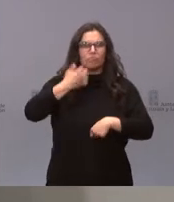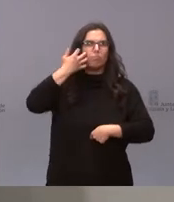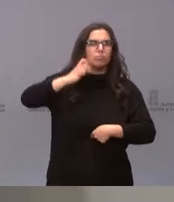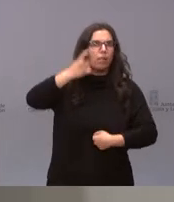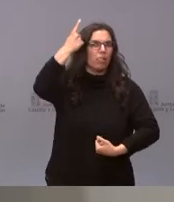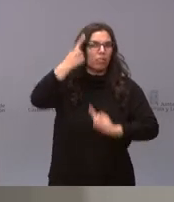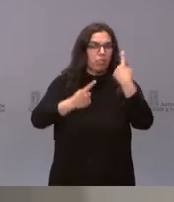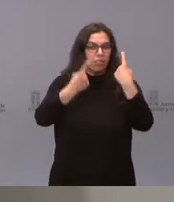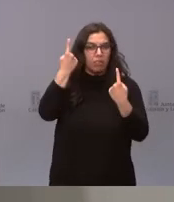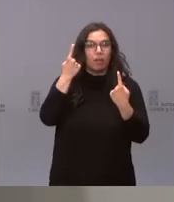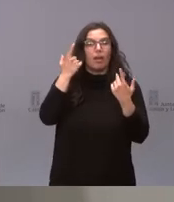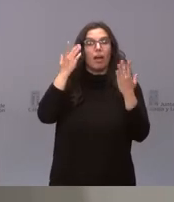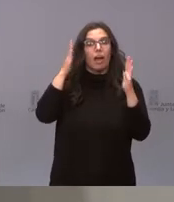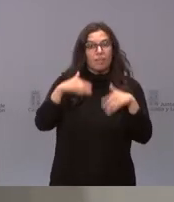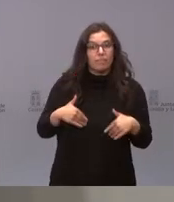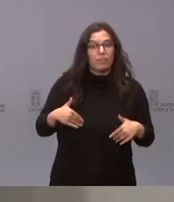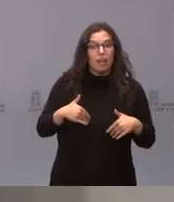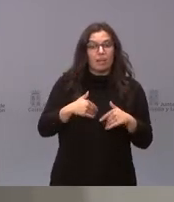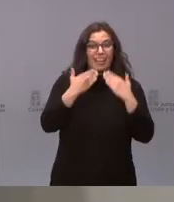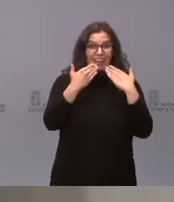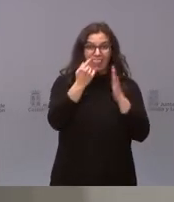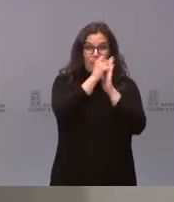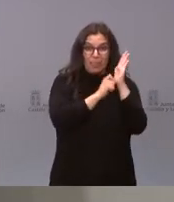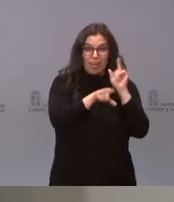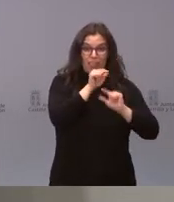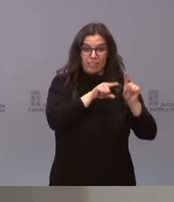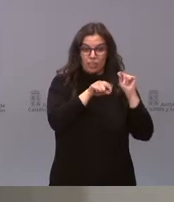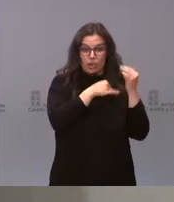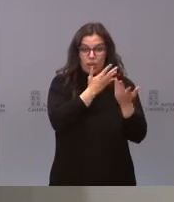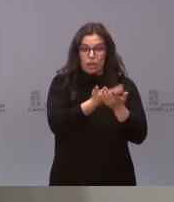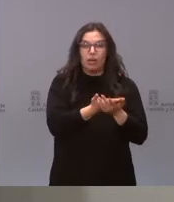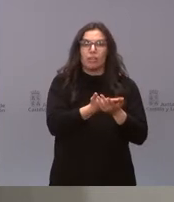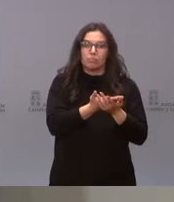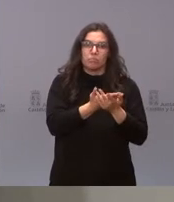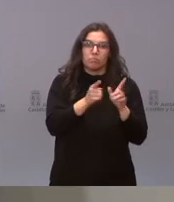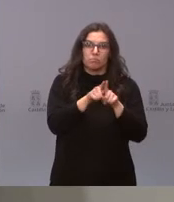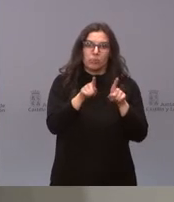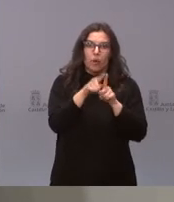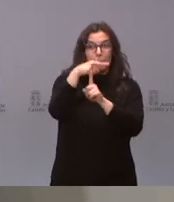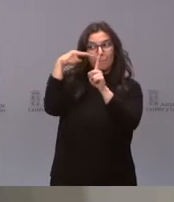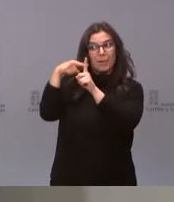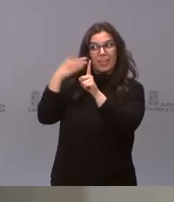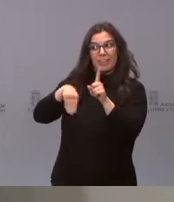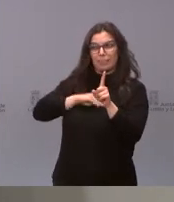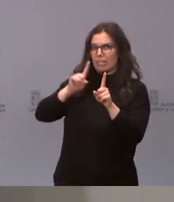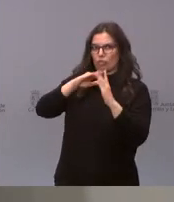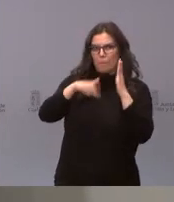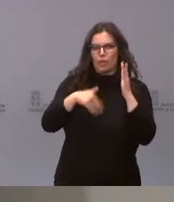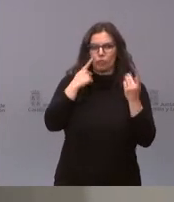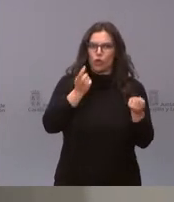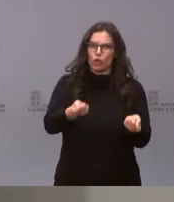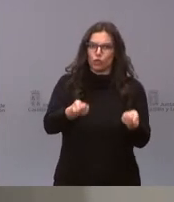han conseguido con todas estas medidas hemos conseguido mantenernos por debajo de la media con lo cual si